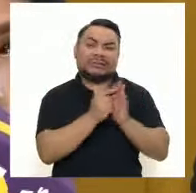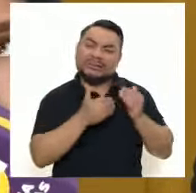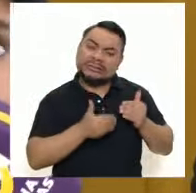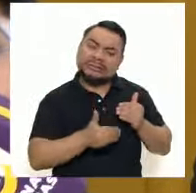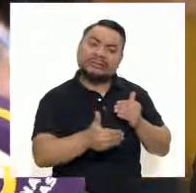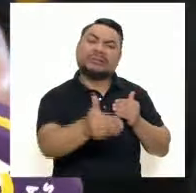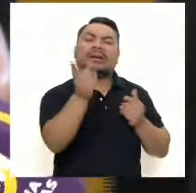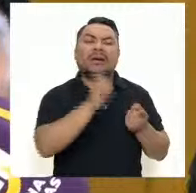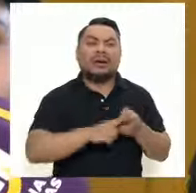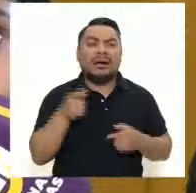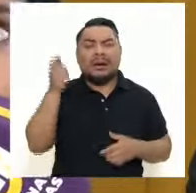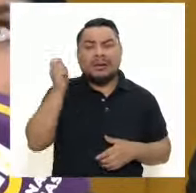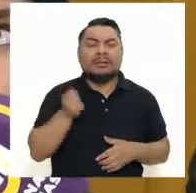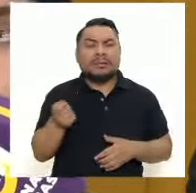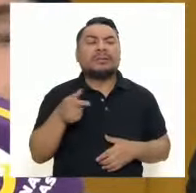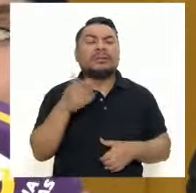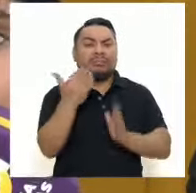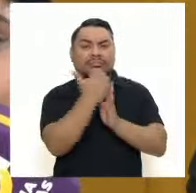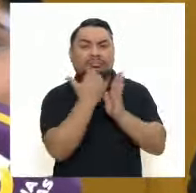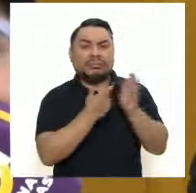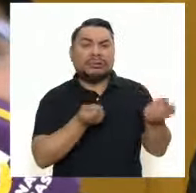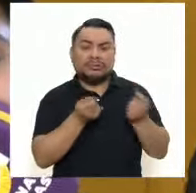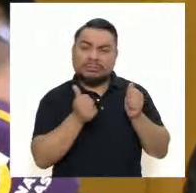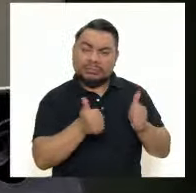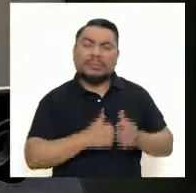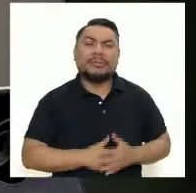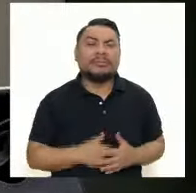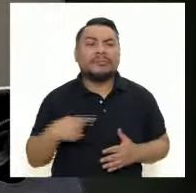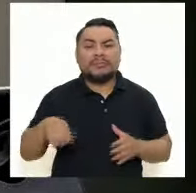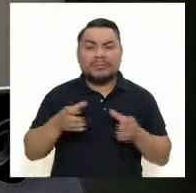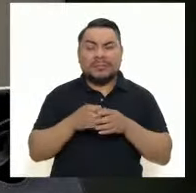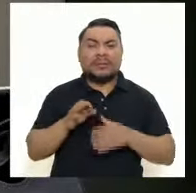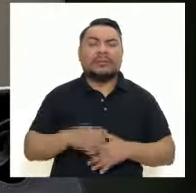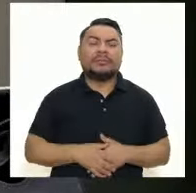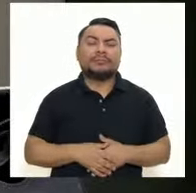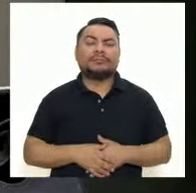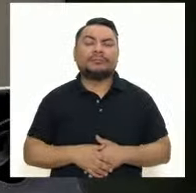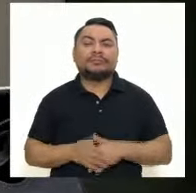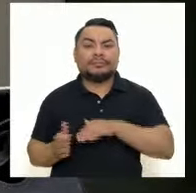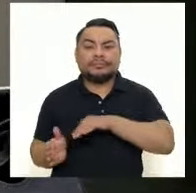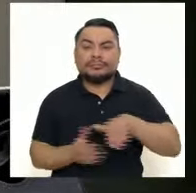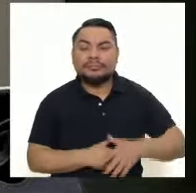recibiéndola siempre y cuando cumpla con los procedimientos administrativos como fuerza popular el presidente del poder judicial